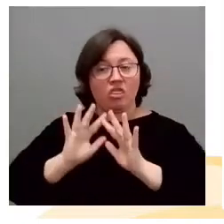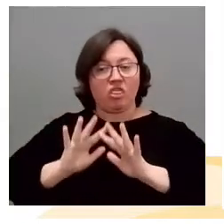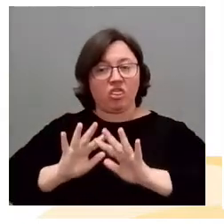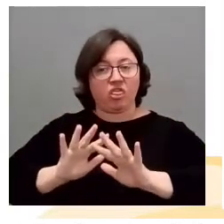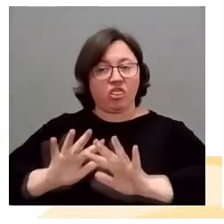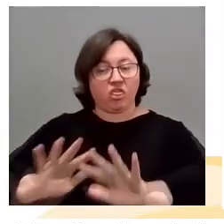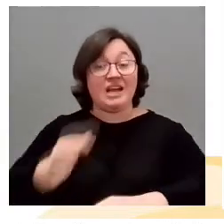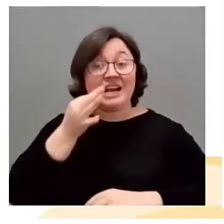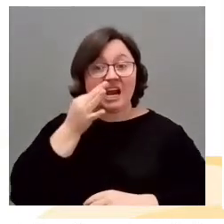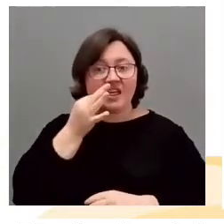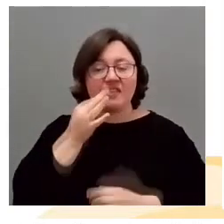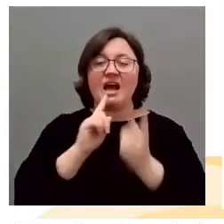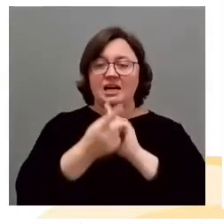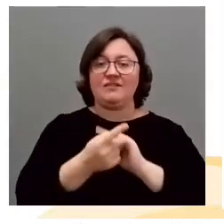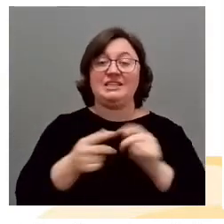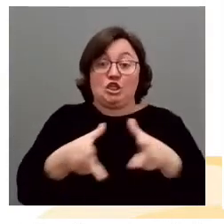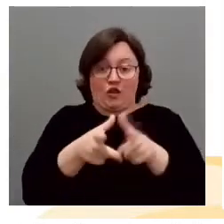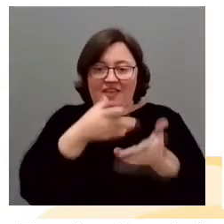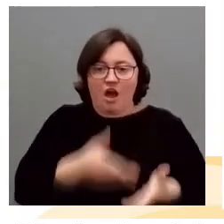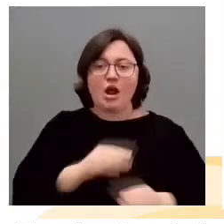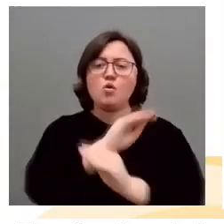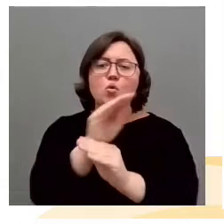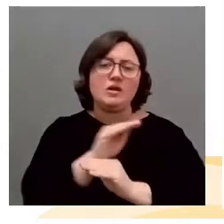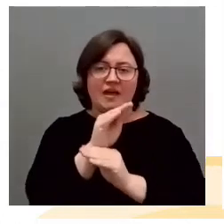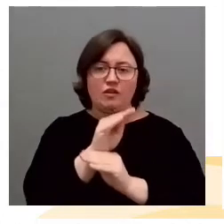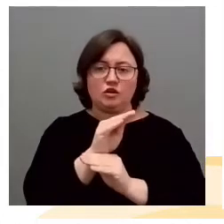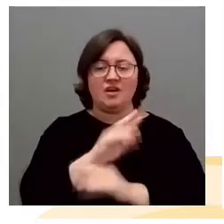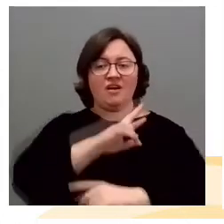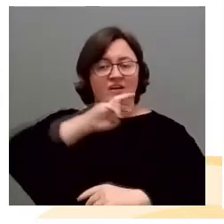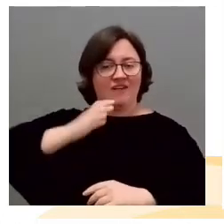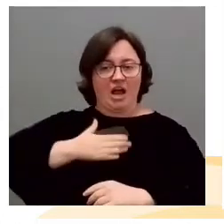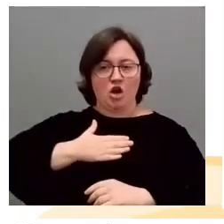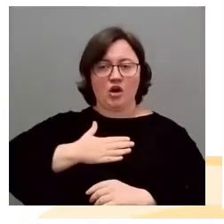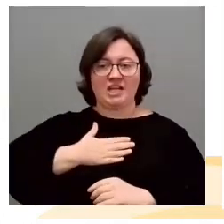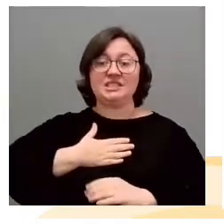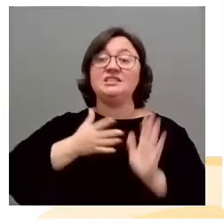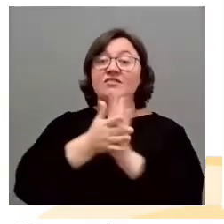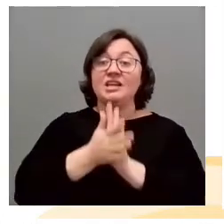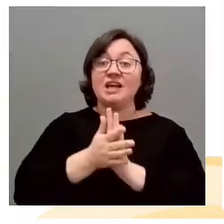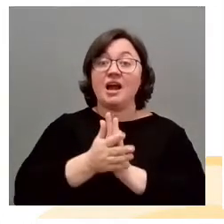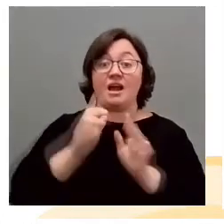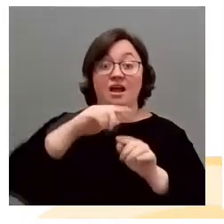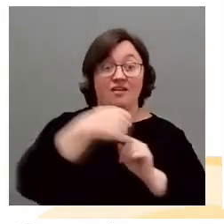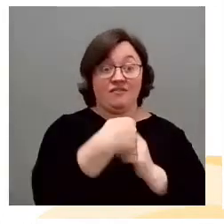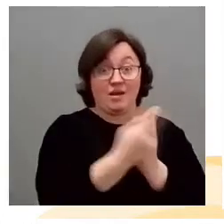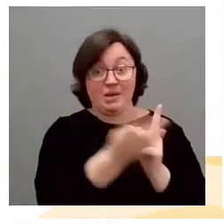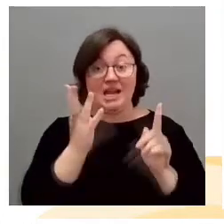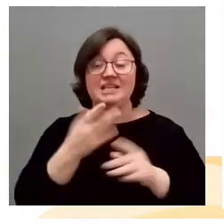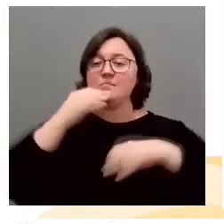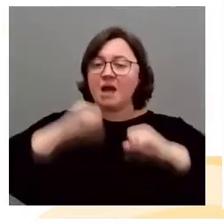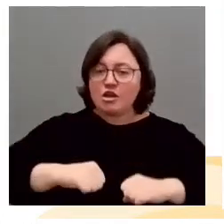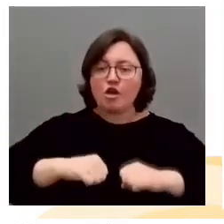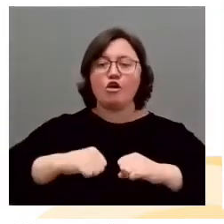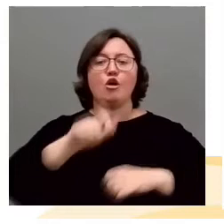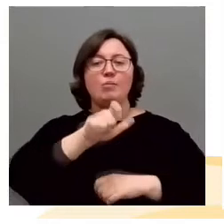en realidad vivimos en una sociedad de cuidados en la que nuestros principios y valores nos obligan a cuidar y tener en cuenta a los mayores, a